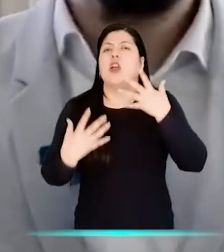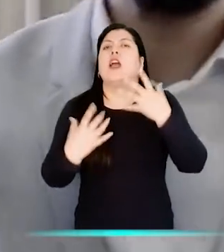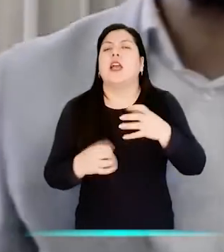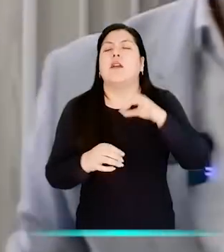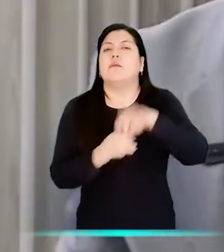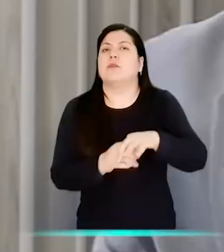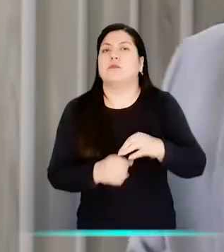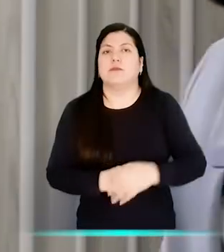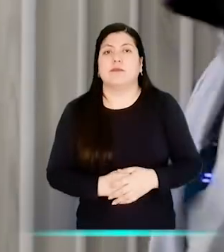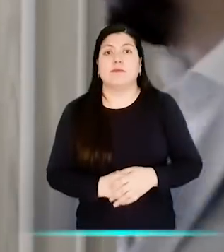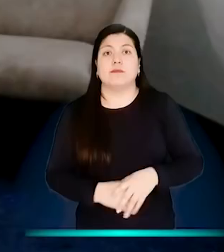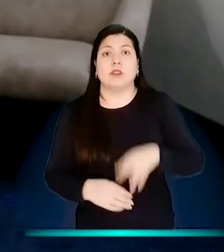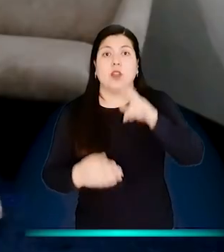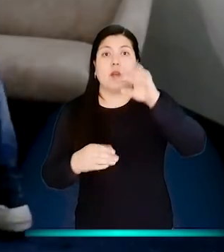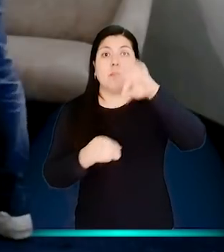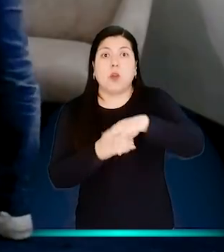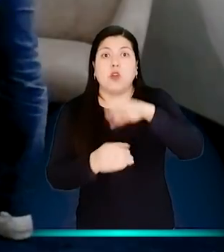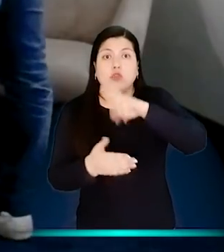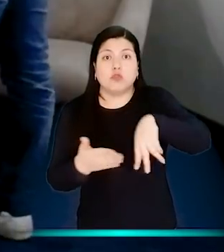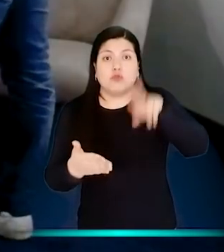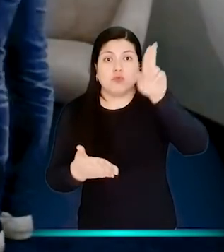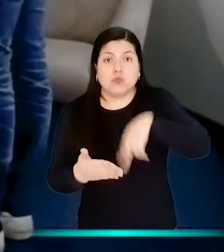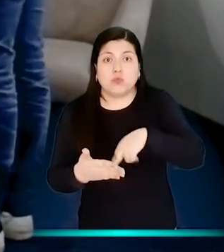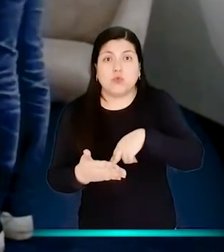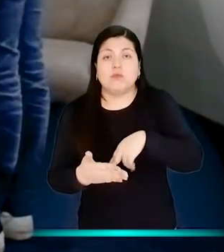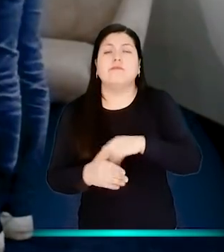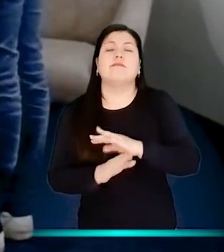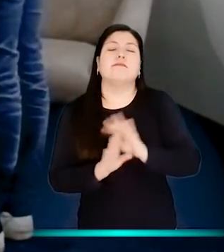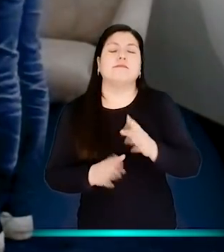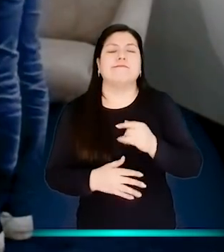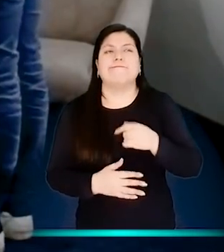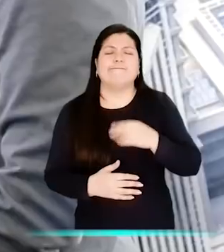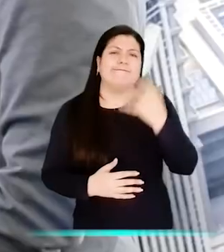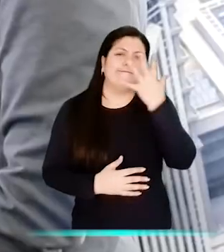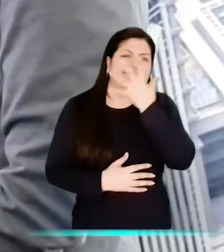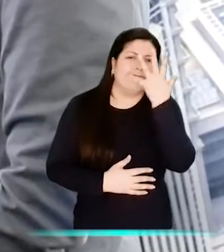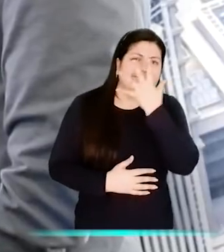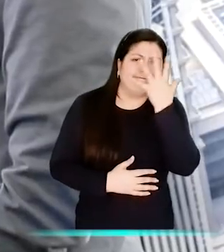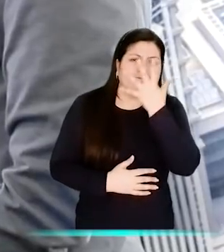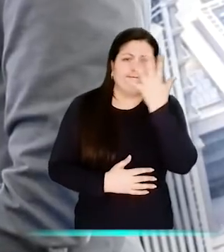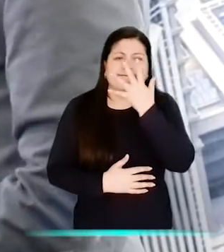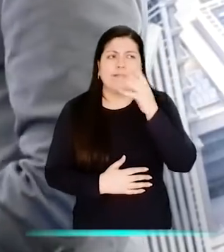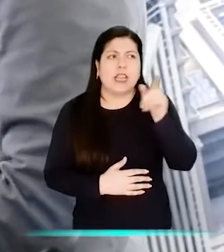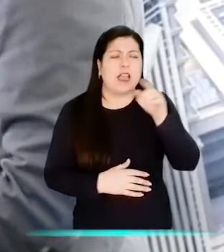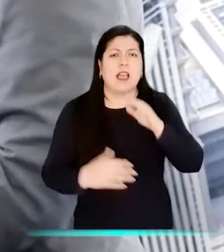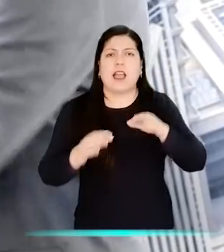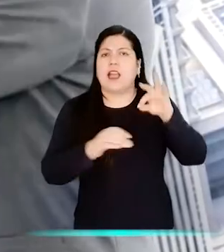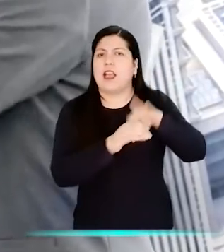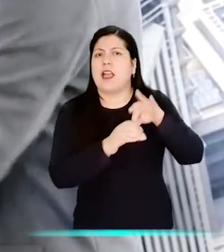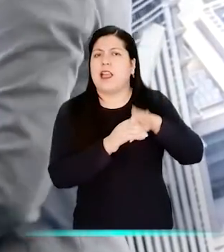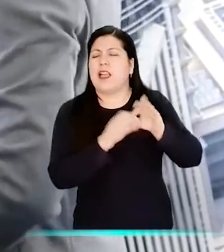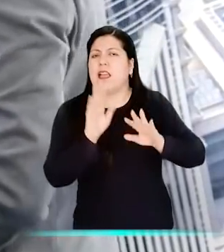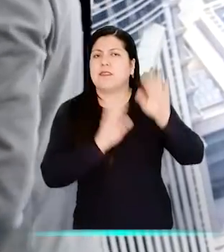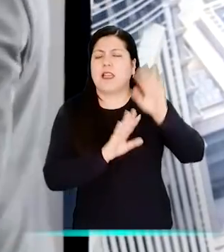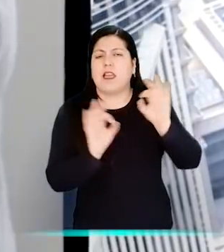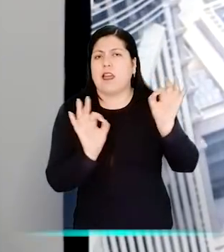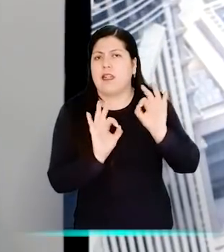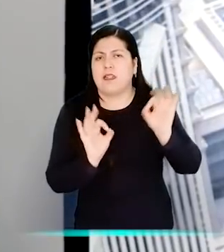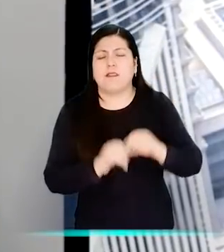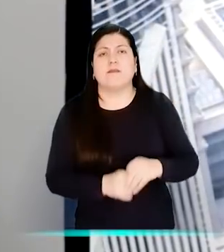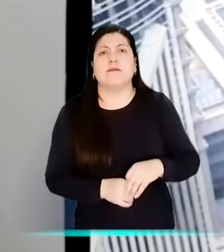verificar claramente la intención del elector. Voto nulo, nuevamente, la intención no está completamente inclinada a uno de los